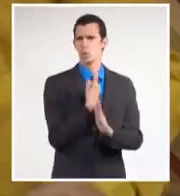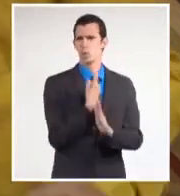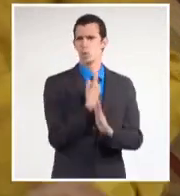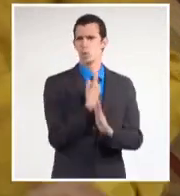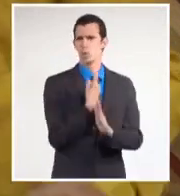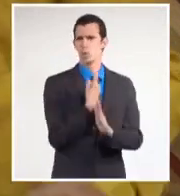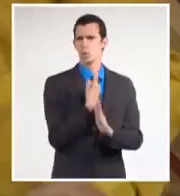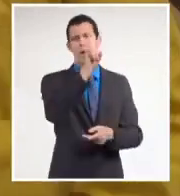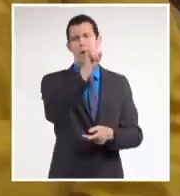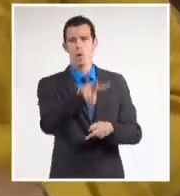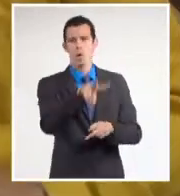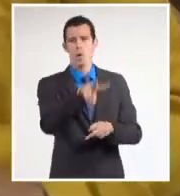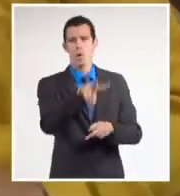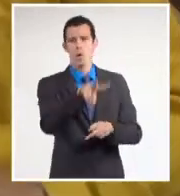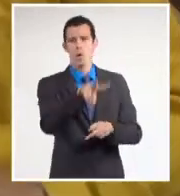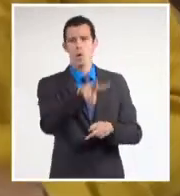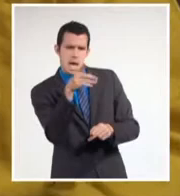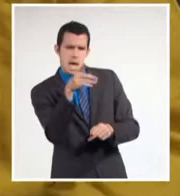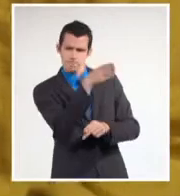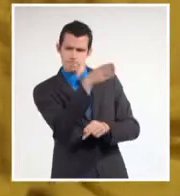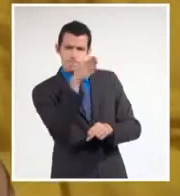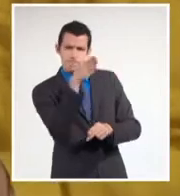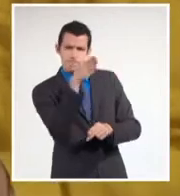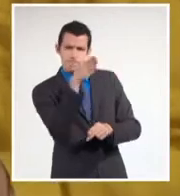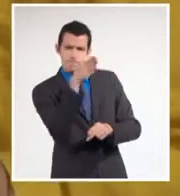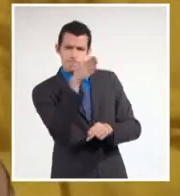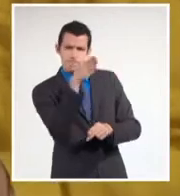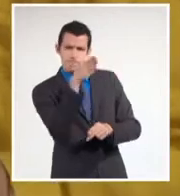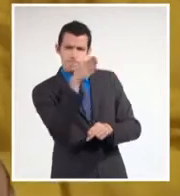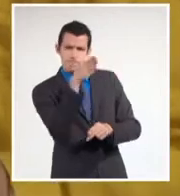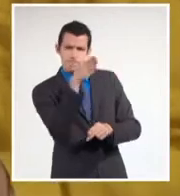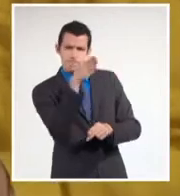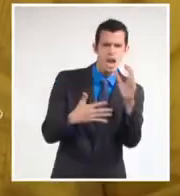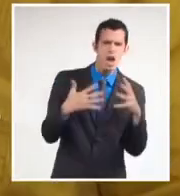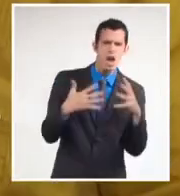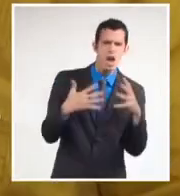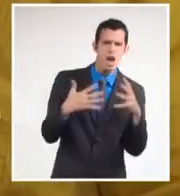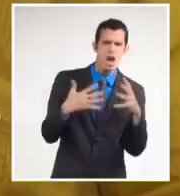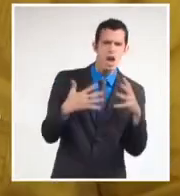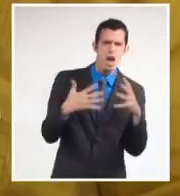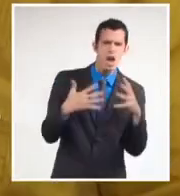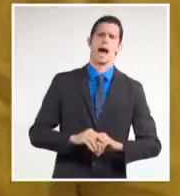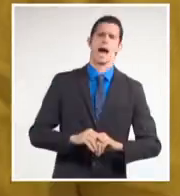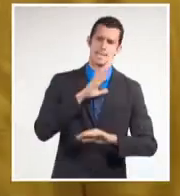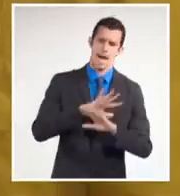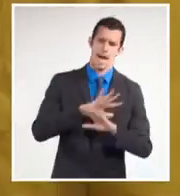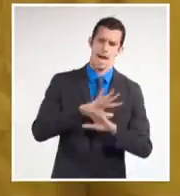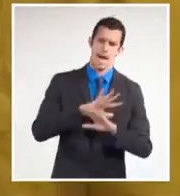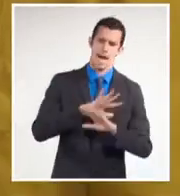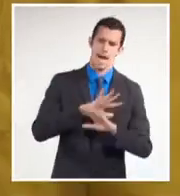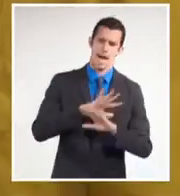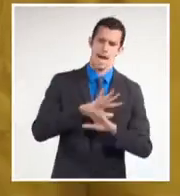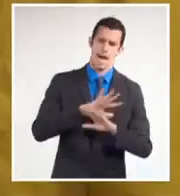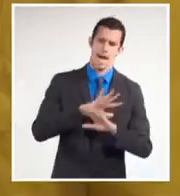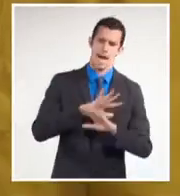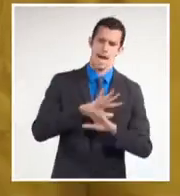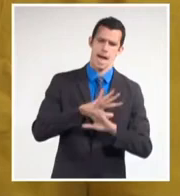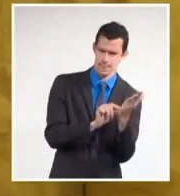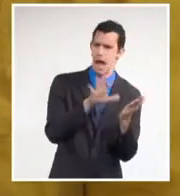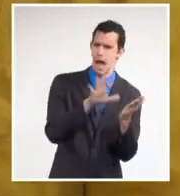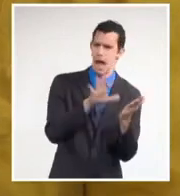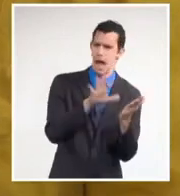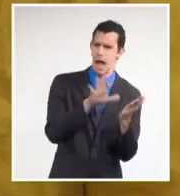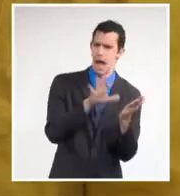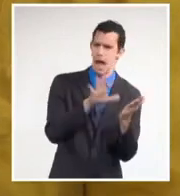la cual participaron un grupo de científicos, expertos y sobre todo productores con resultados, en la que nos